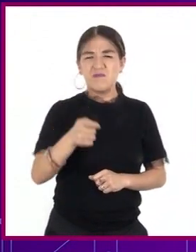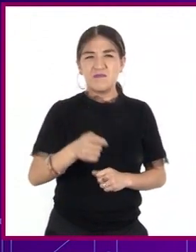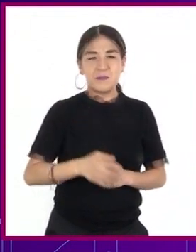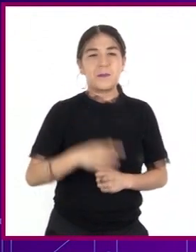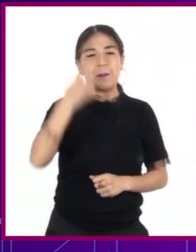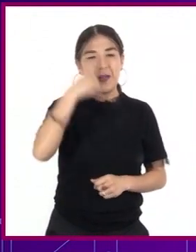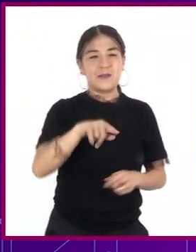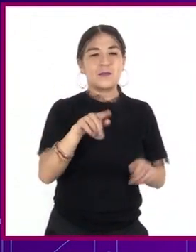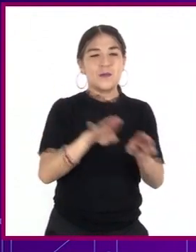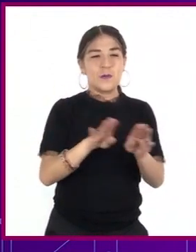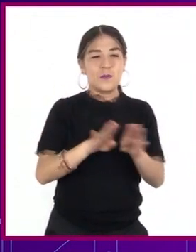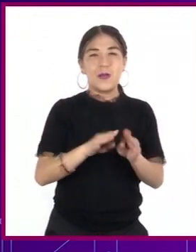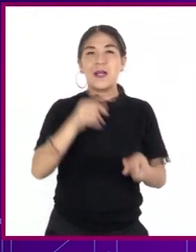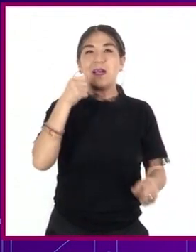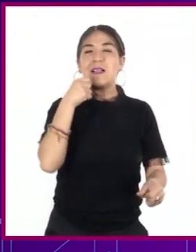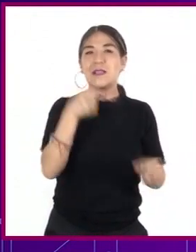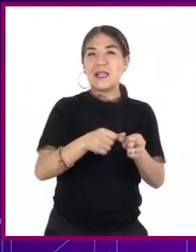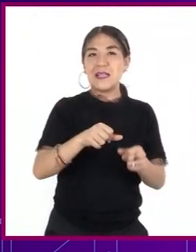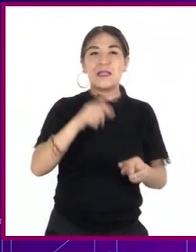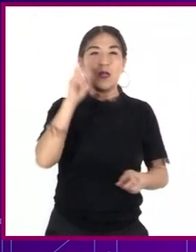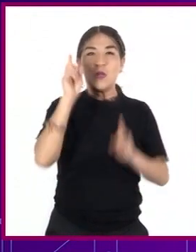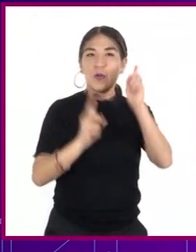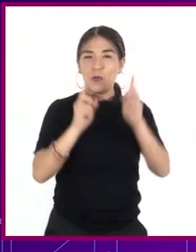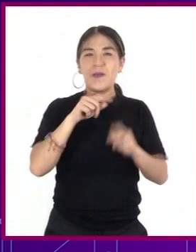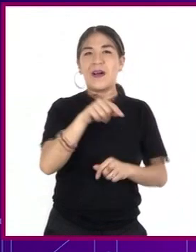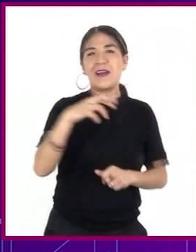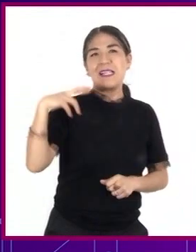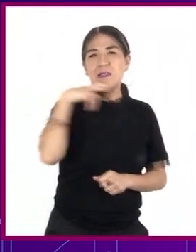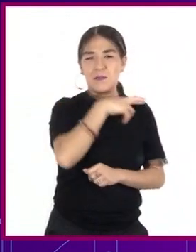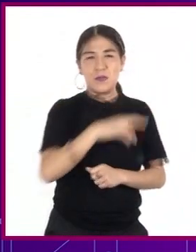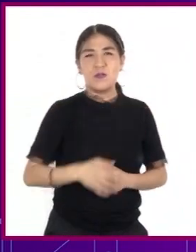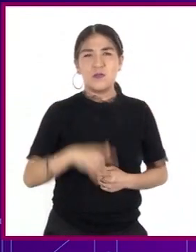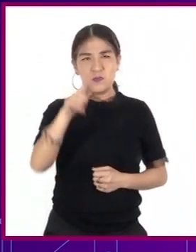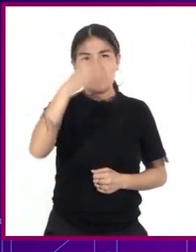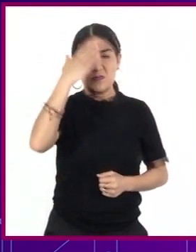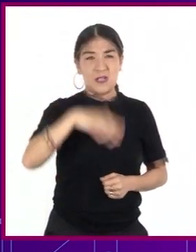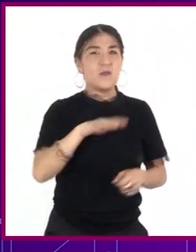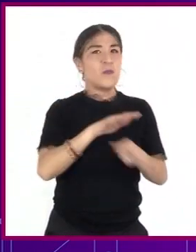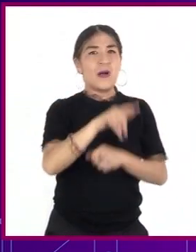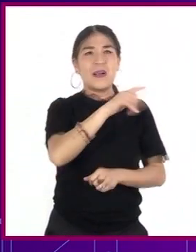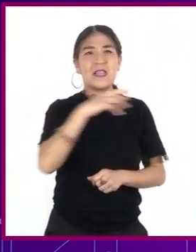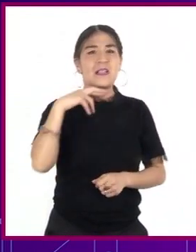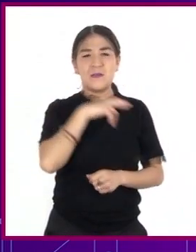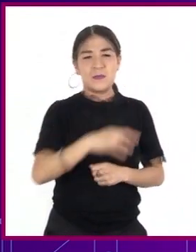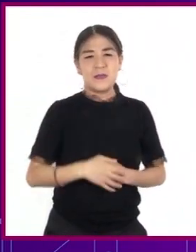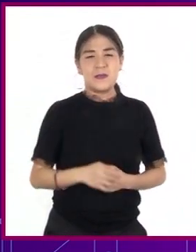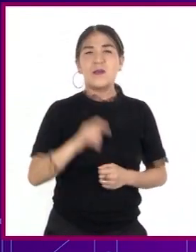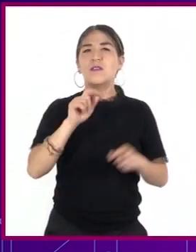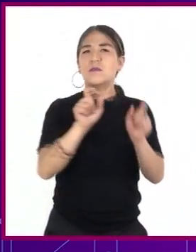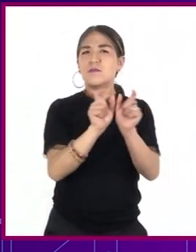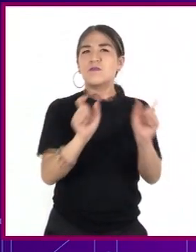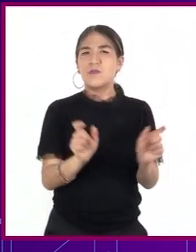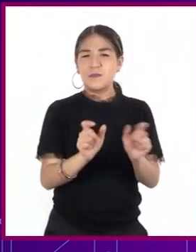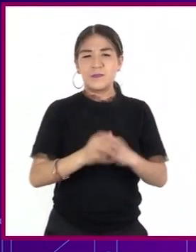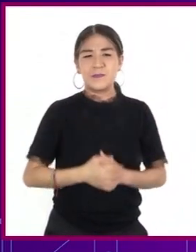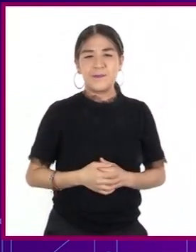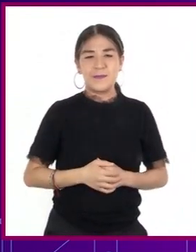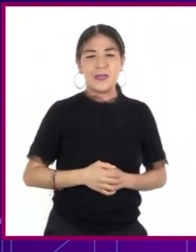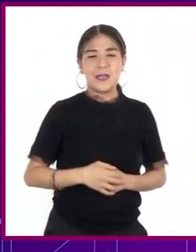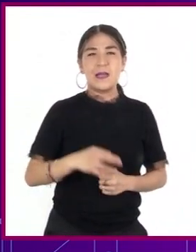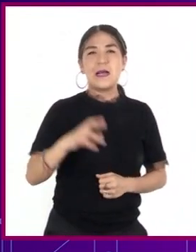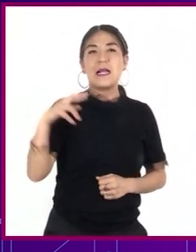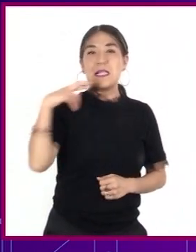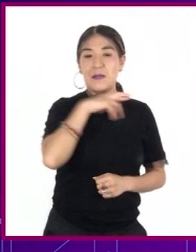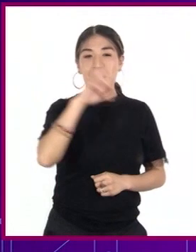incógnita es la rapidez. ¿Conocen la fórmula de la rapidez? Esta es: rapidez